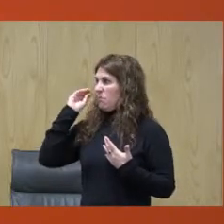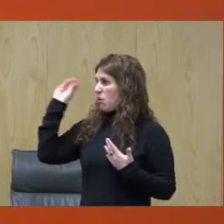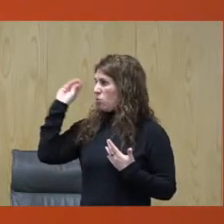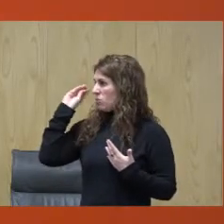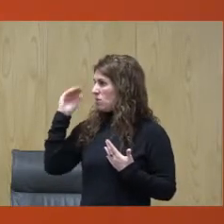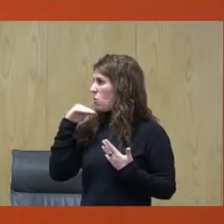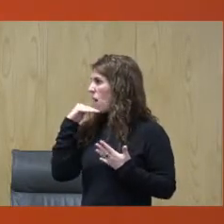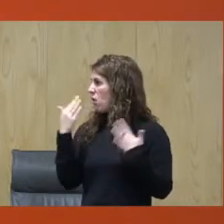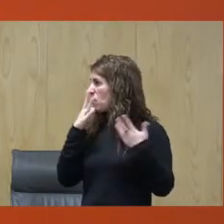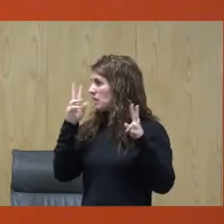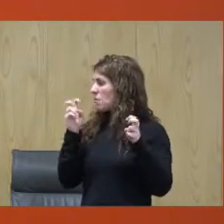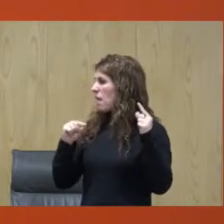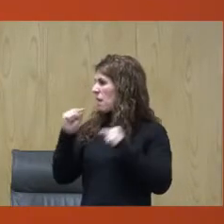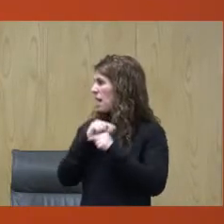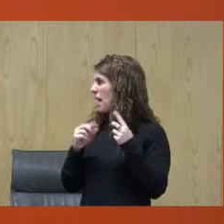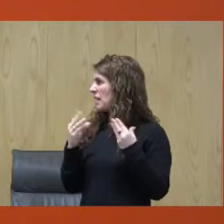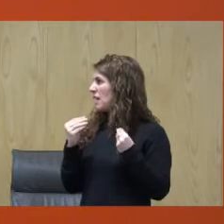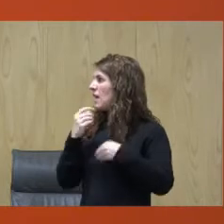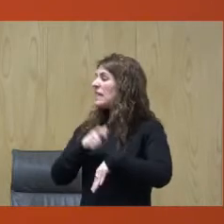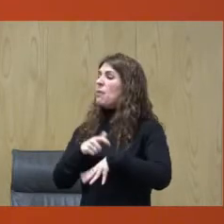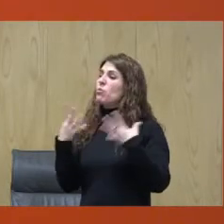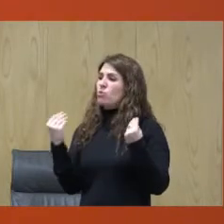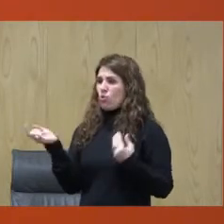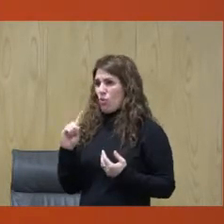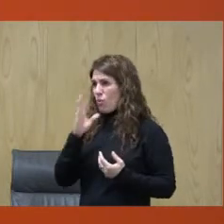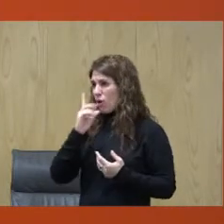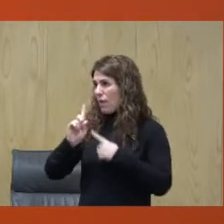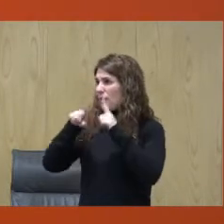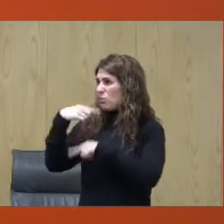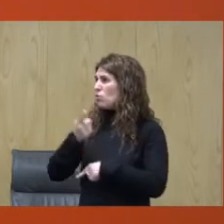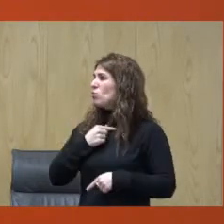que suscita mucho debate. No tenemos mucho tiempo, porque nos gustaría también